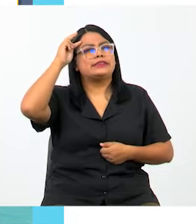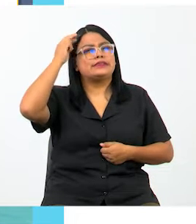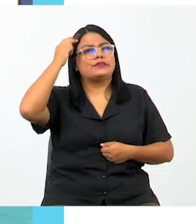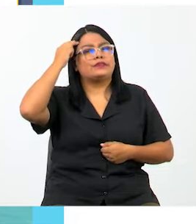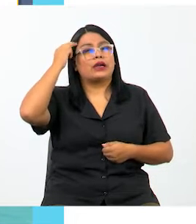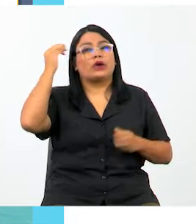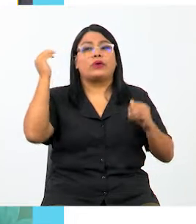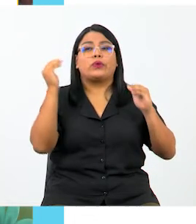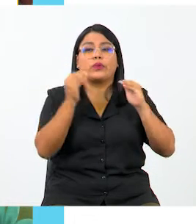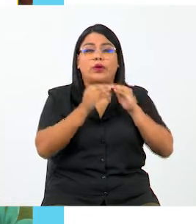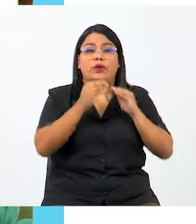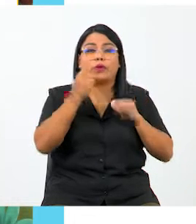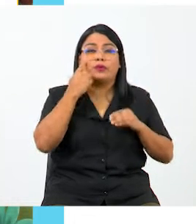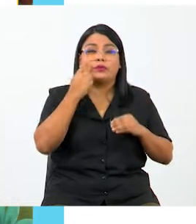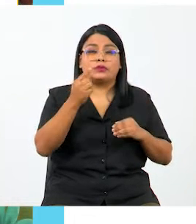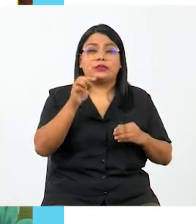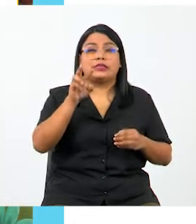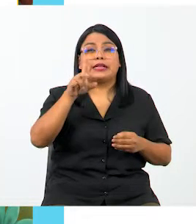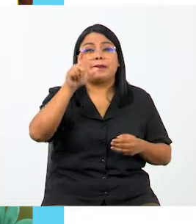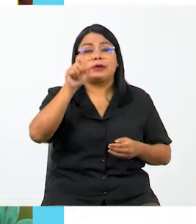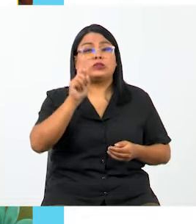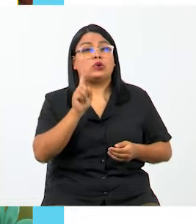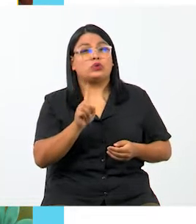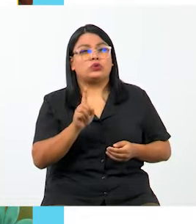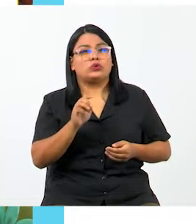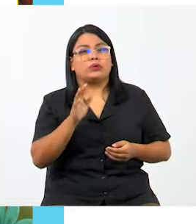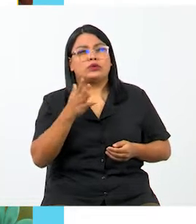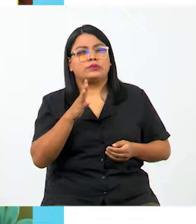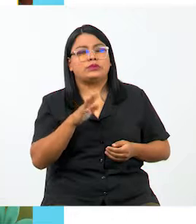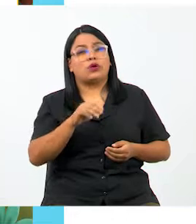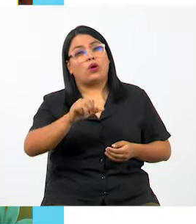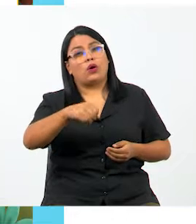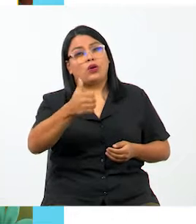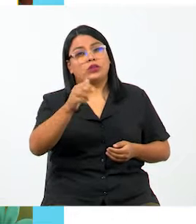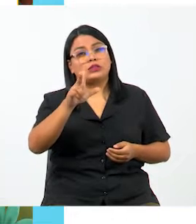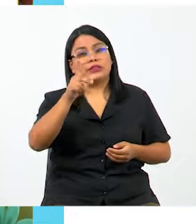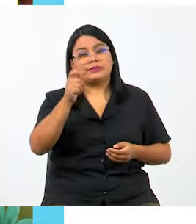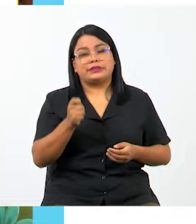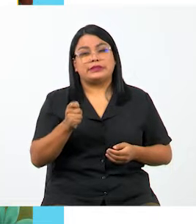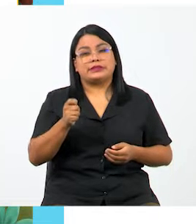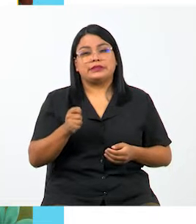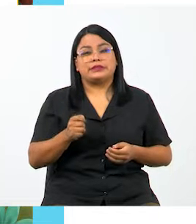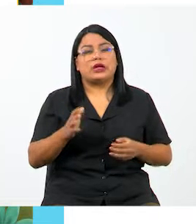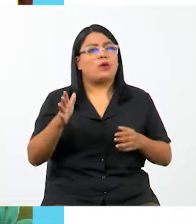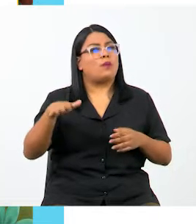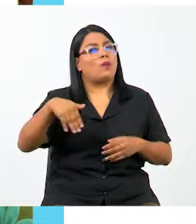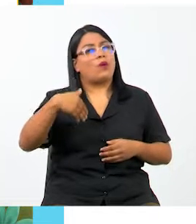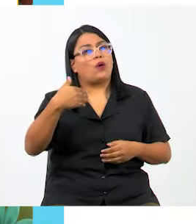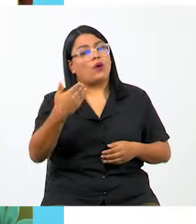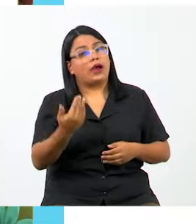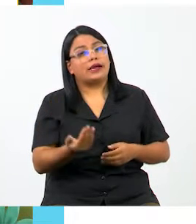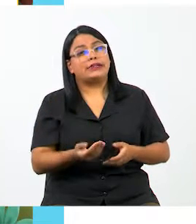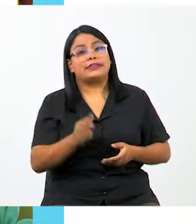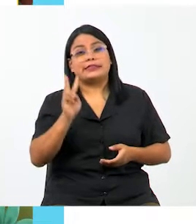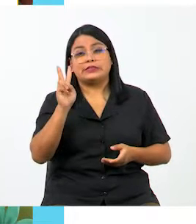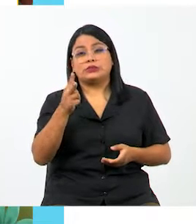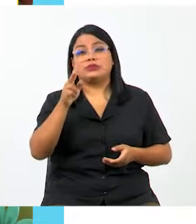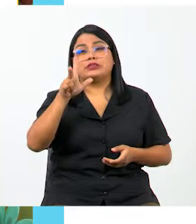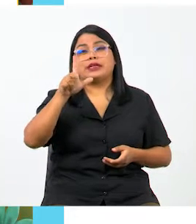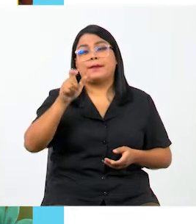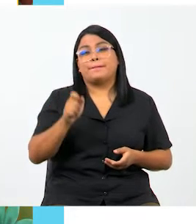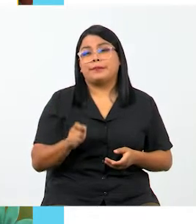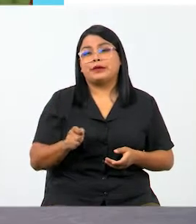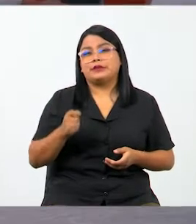y parte del segundo trimestre. El resto del segundo trimestre lo encontraremos en el tomo número